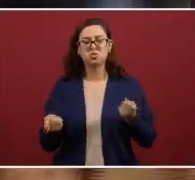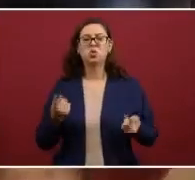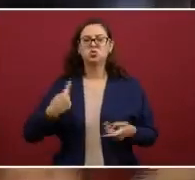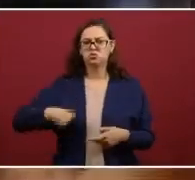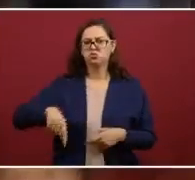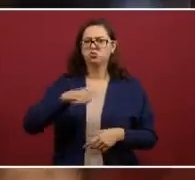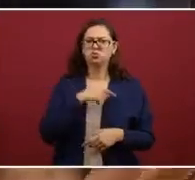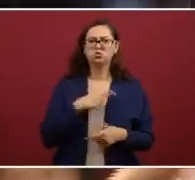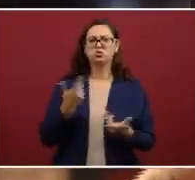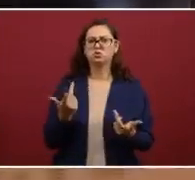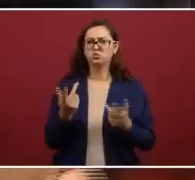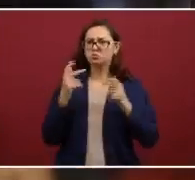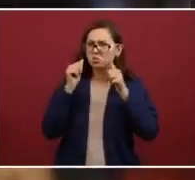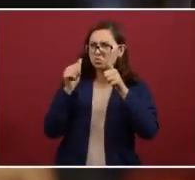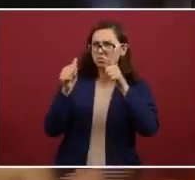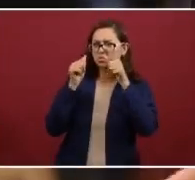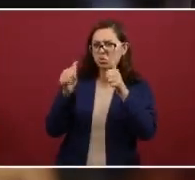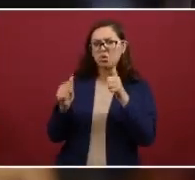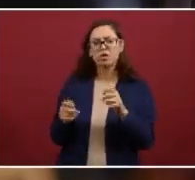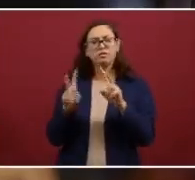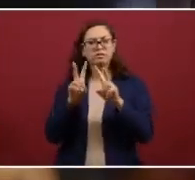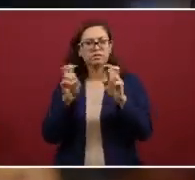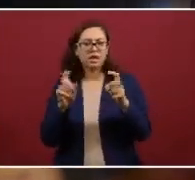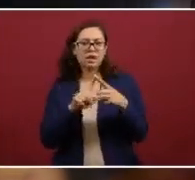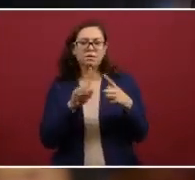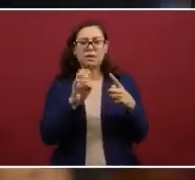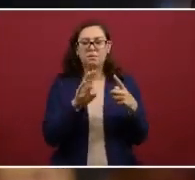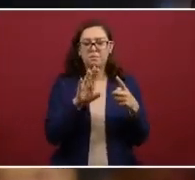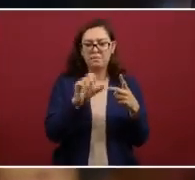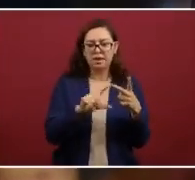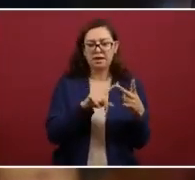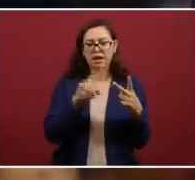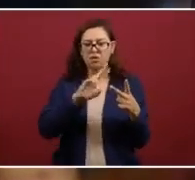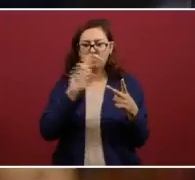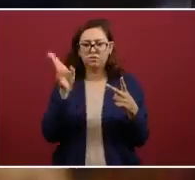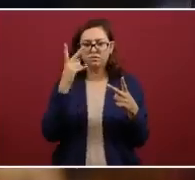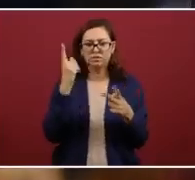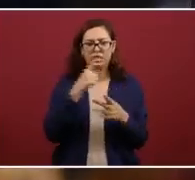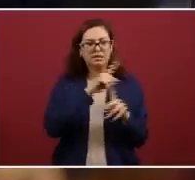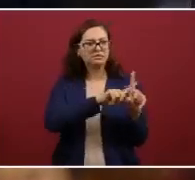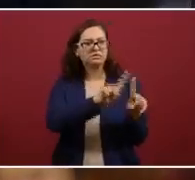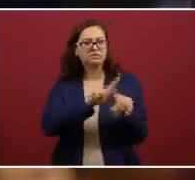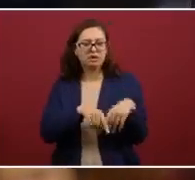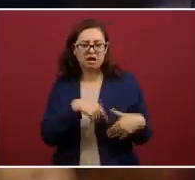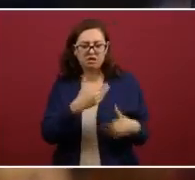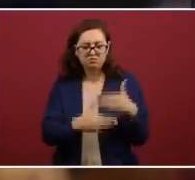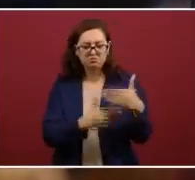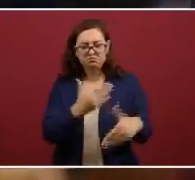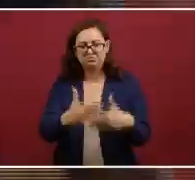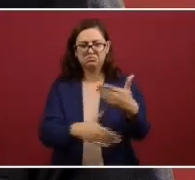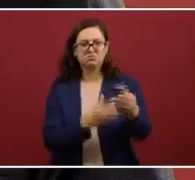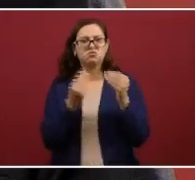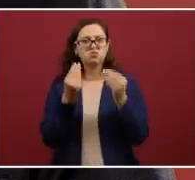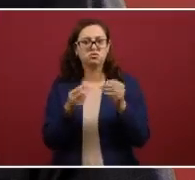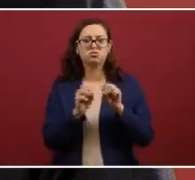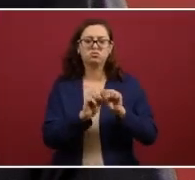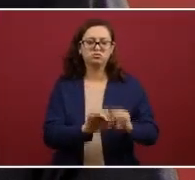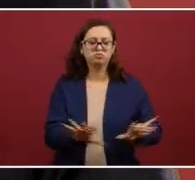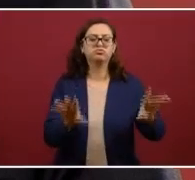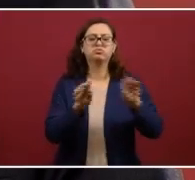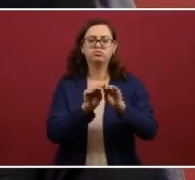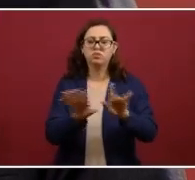ayer escuchamos 4 aquí, becas a estudiantes, universidades. Yo quisiera preguntarle en un ejercicio